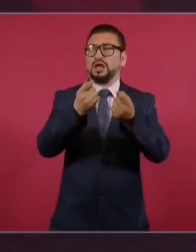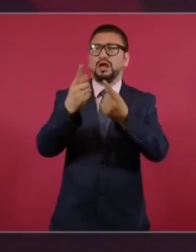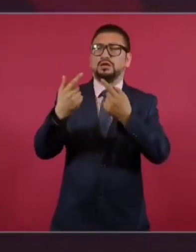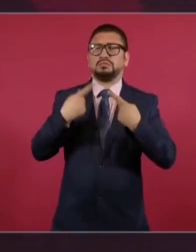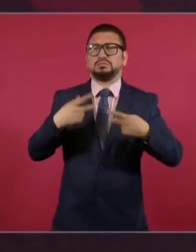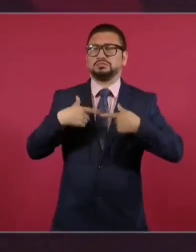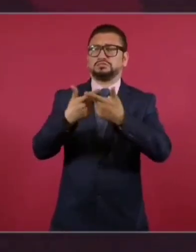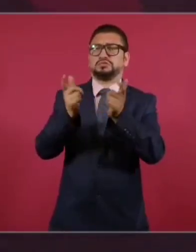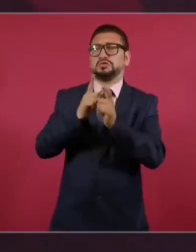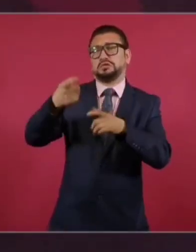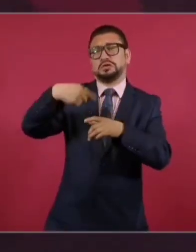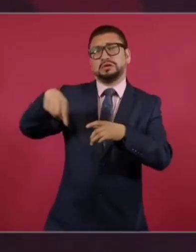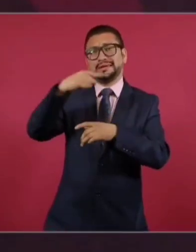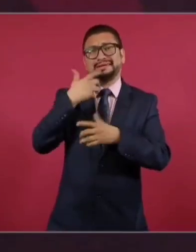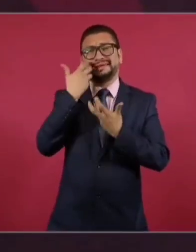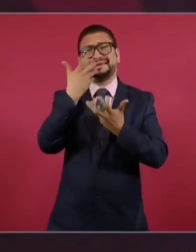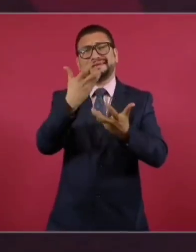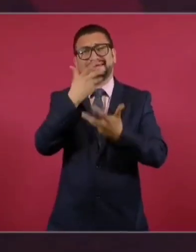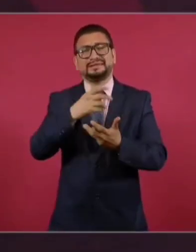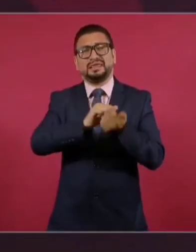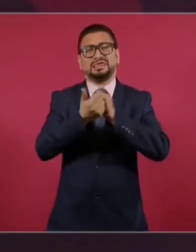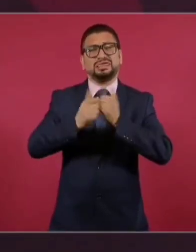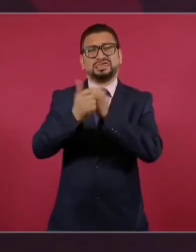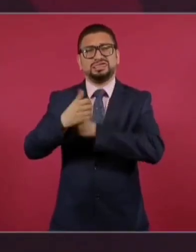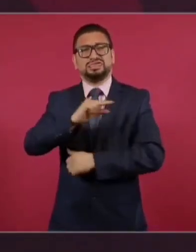tecnócratas privatizadores.